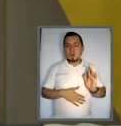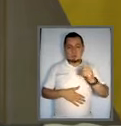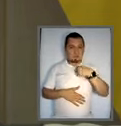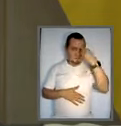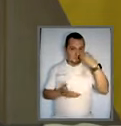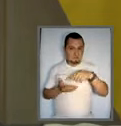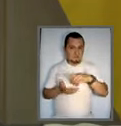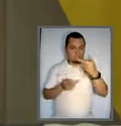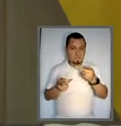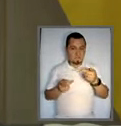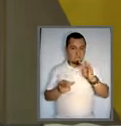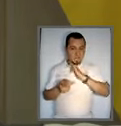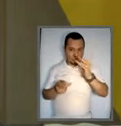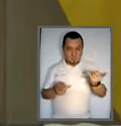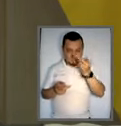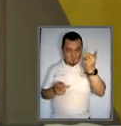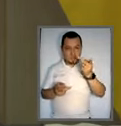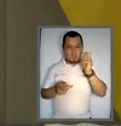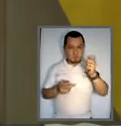creo que ya ustedes pregúntenle al doctor